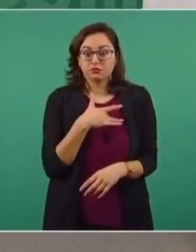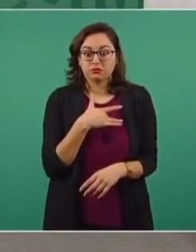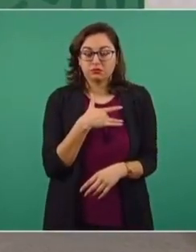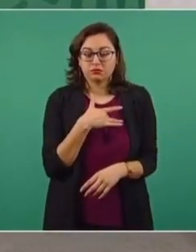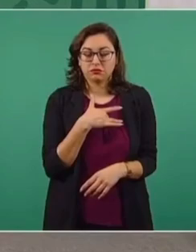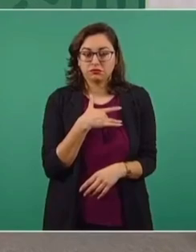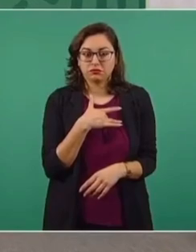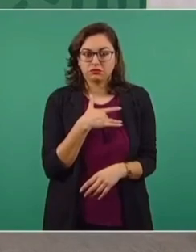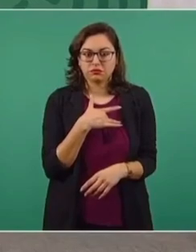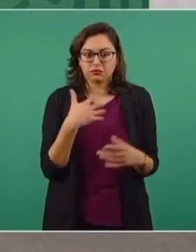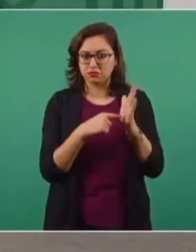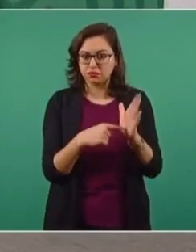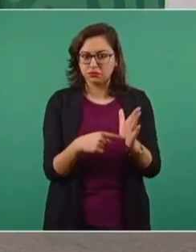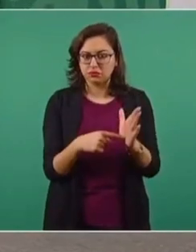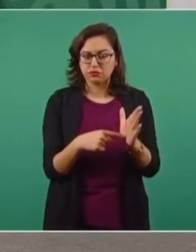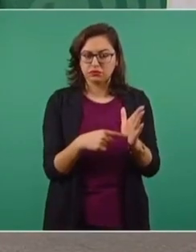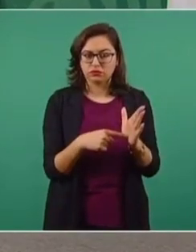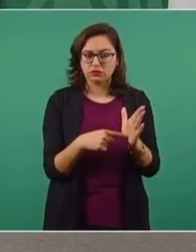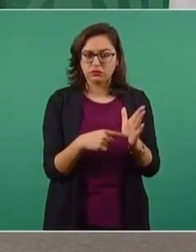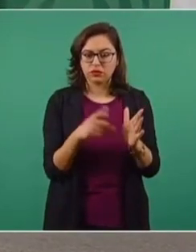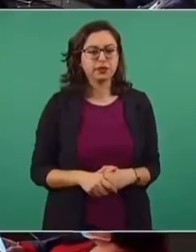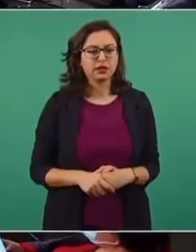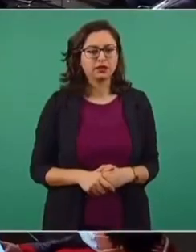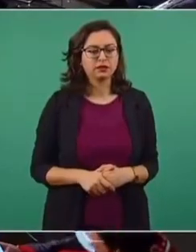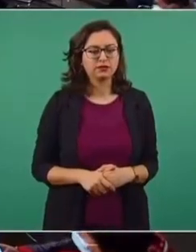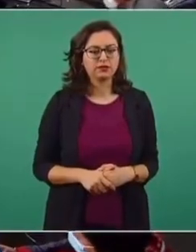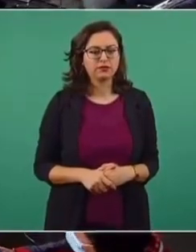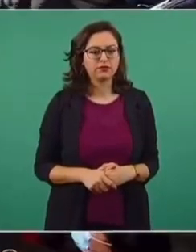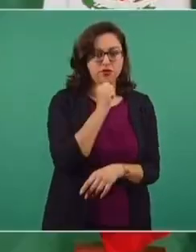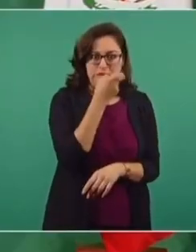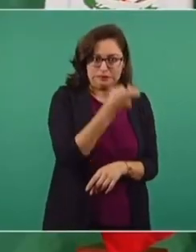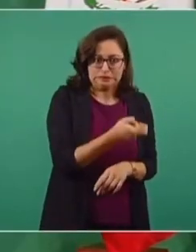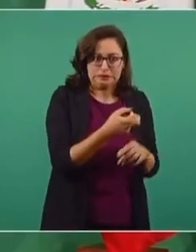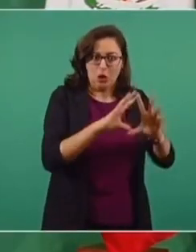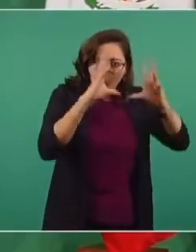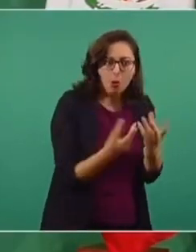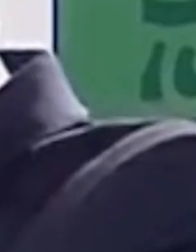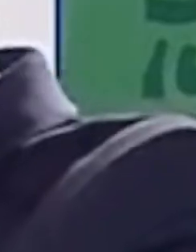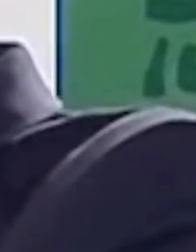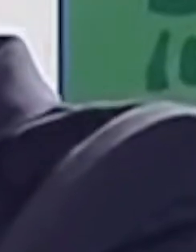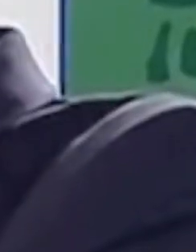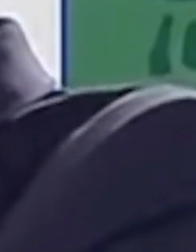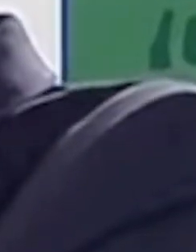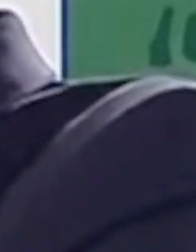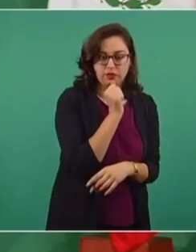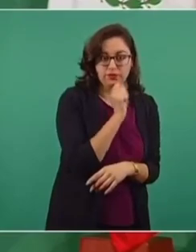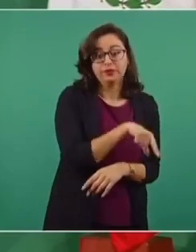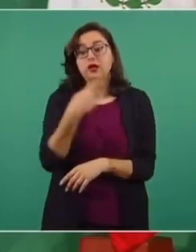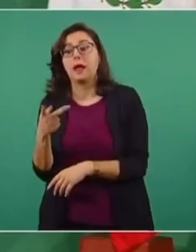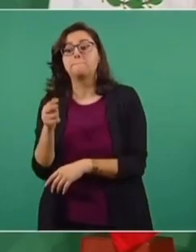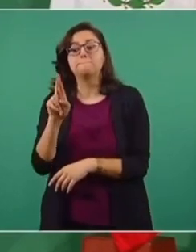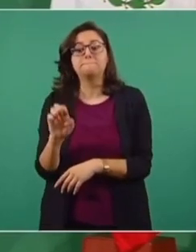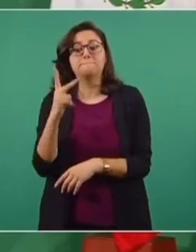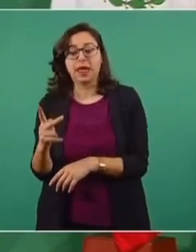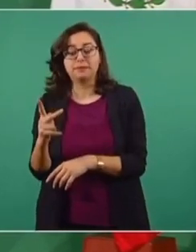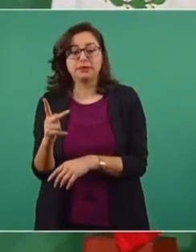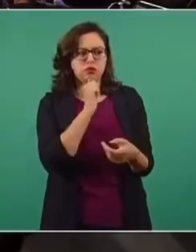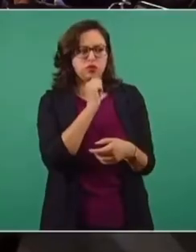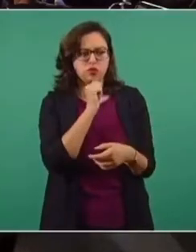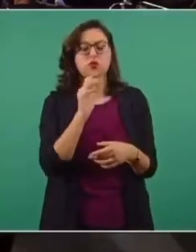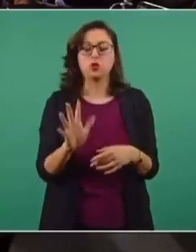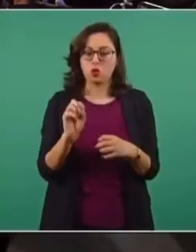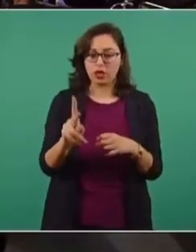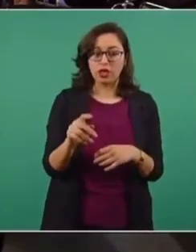delito el dar a conocer lo de el PREP. Ah, vamos a pasar los estados y ya es el resultado del conteo de votos en las